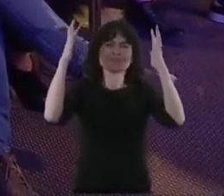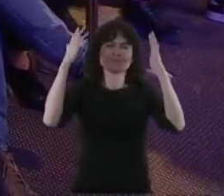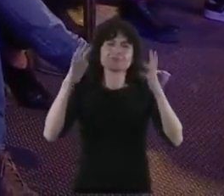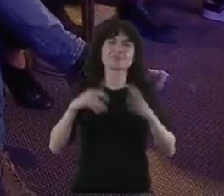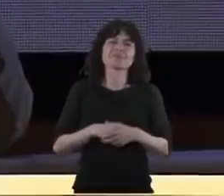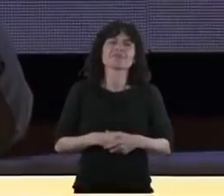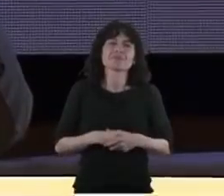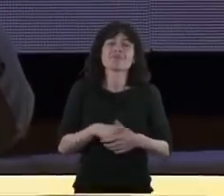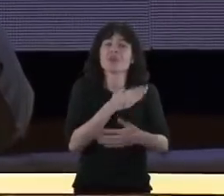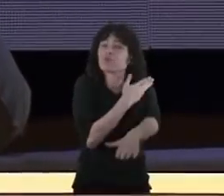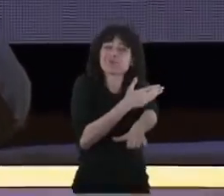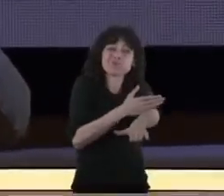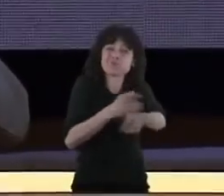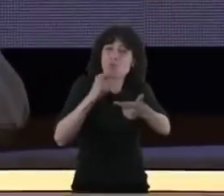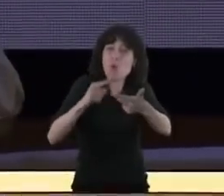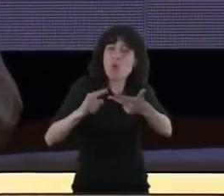Todo esto,